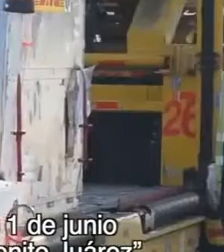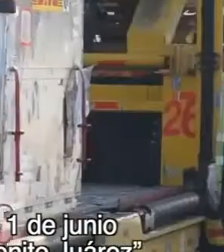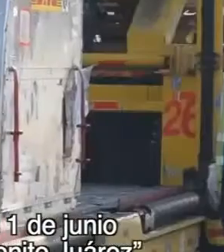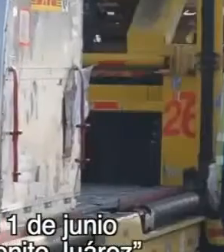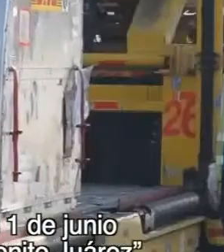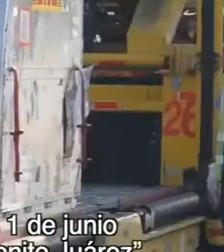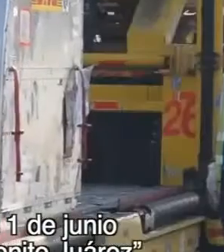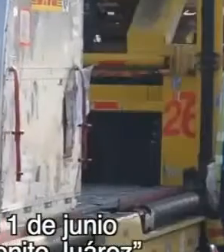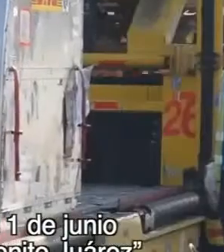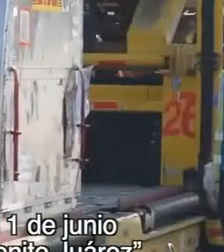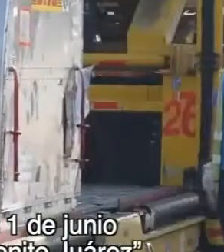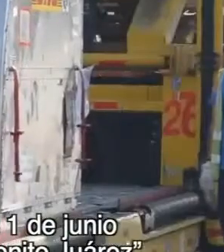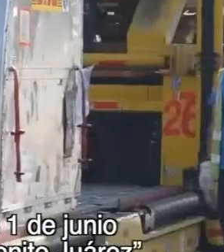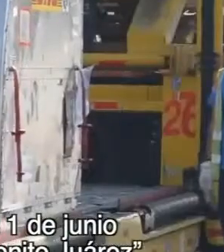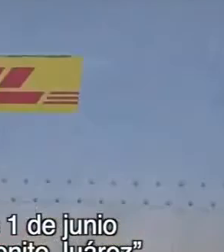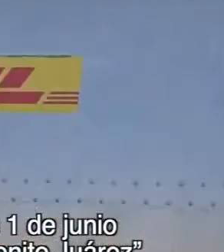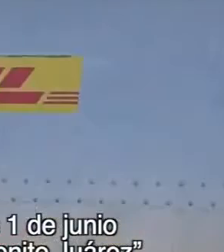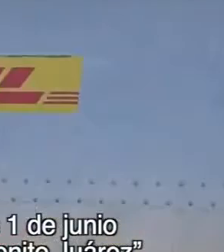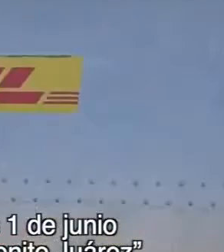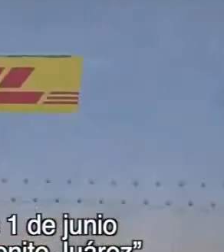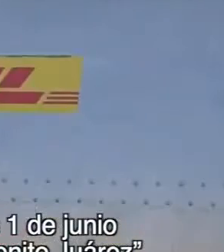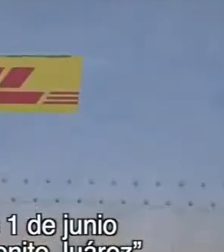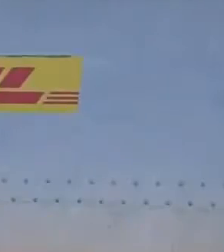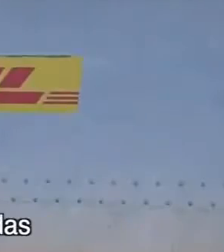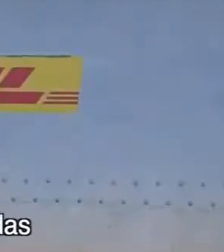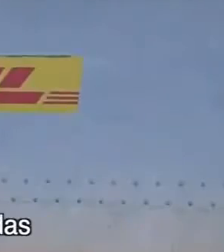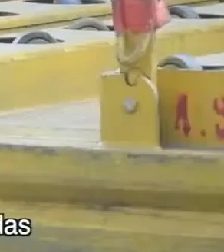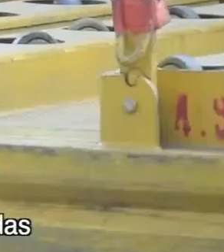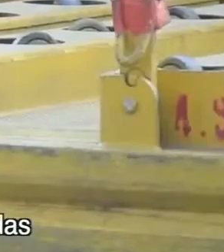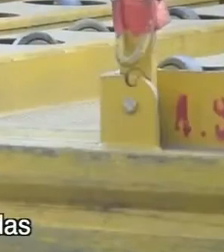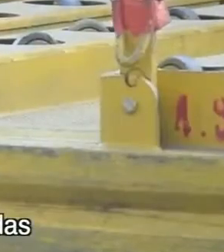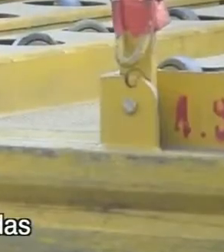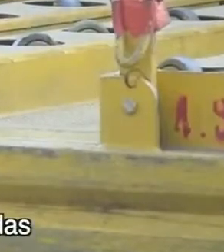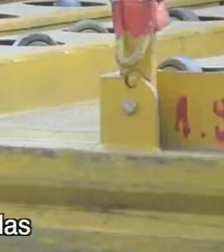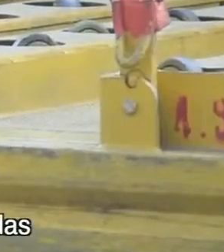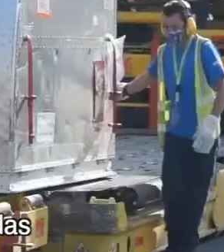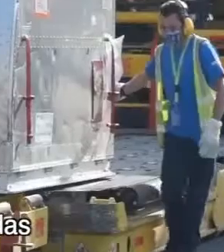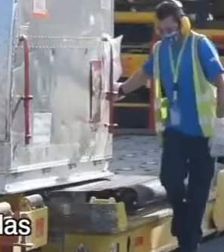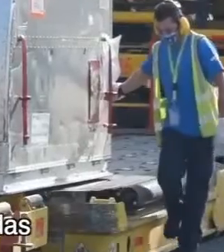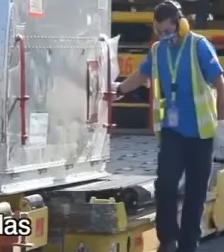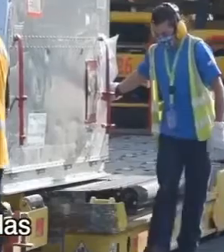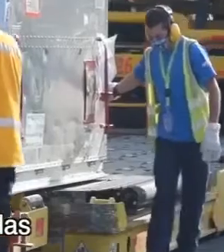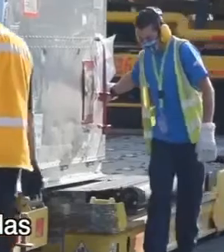junio al Aeropuerto Internacional de la Ciudad de México Benito Juárez con un lote de